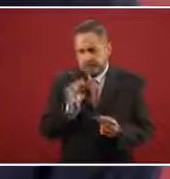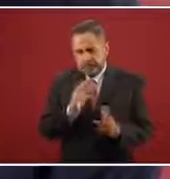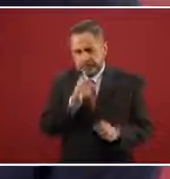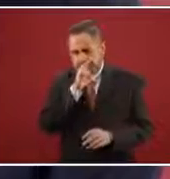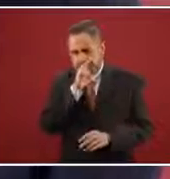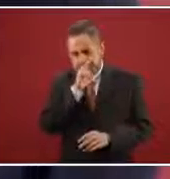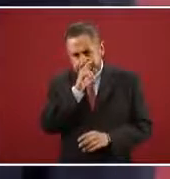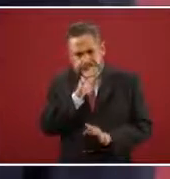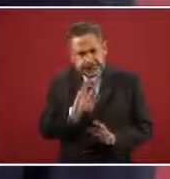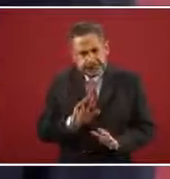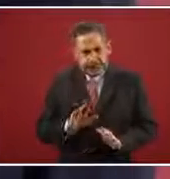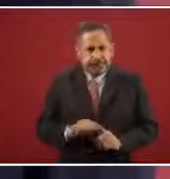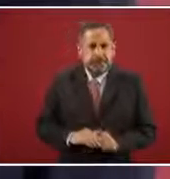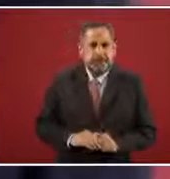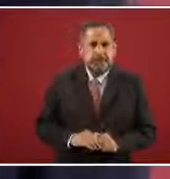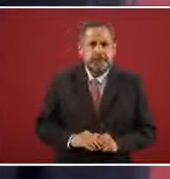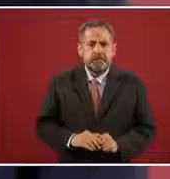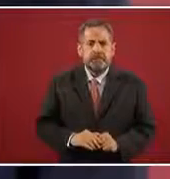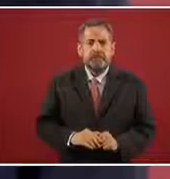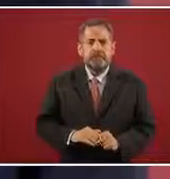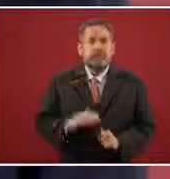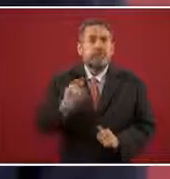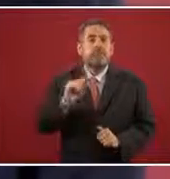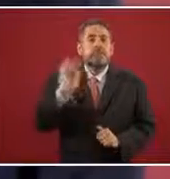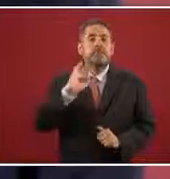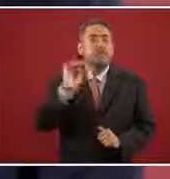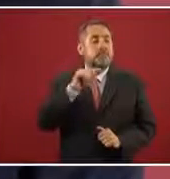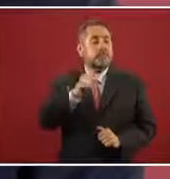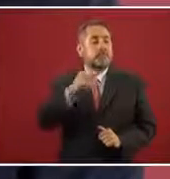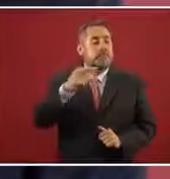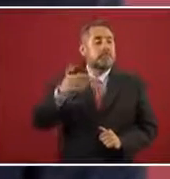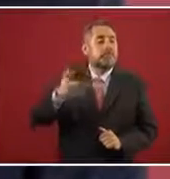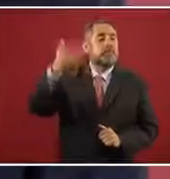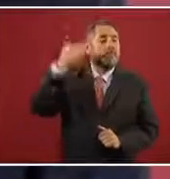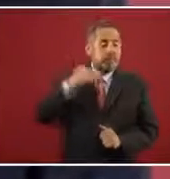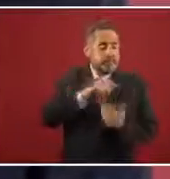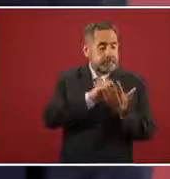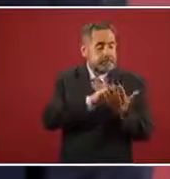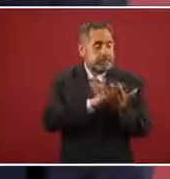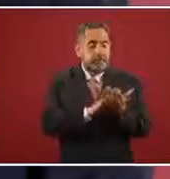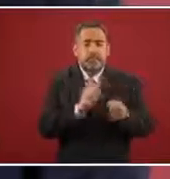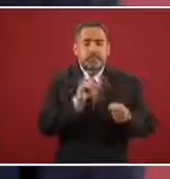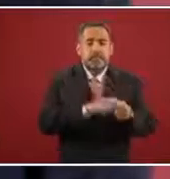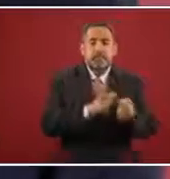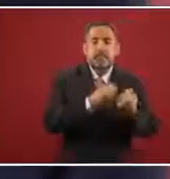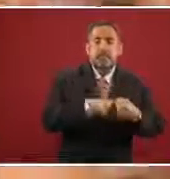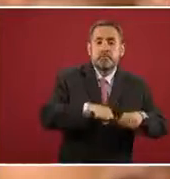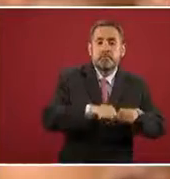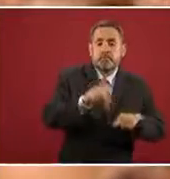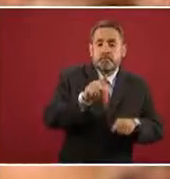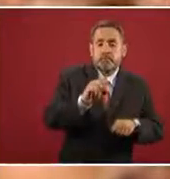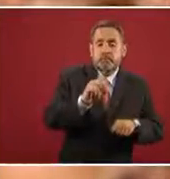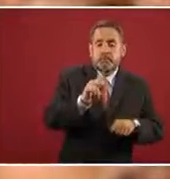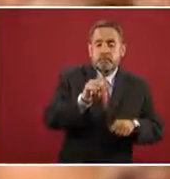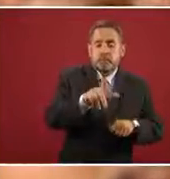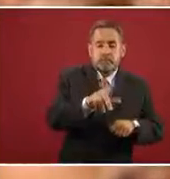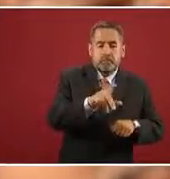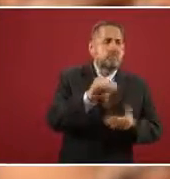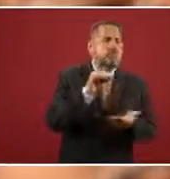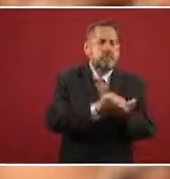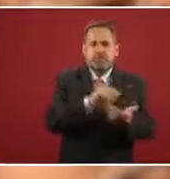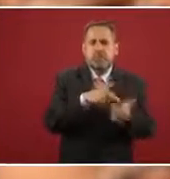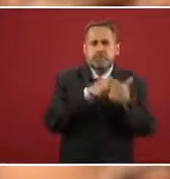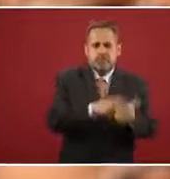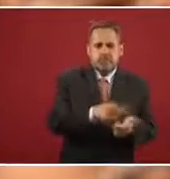si estaba inscrita en el Seguro Popular, pues va a seguir recibiendo